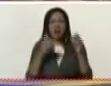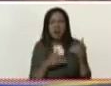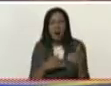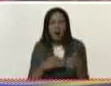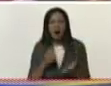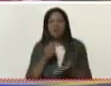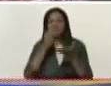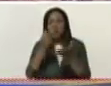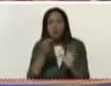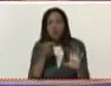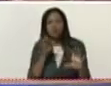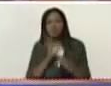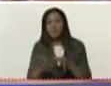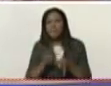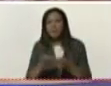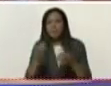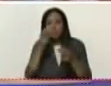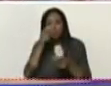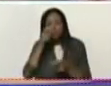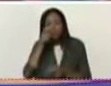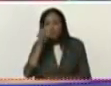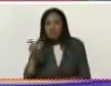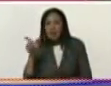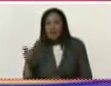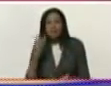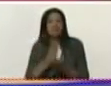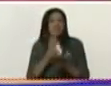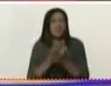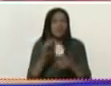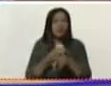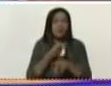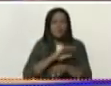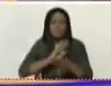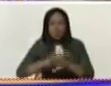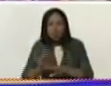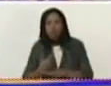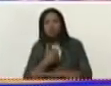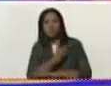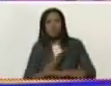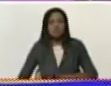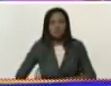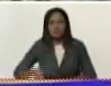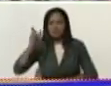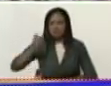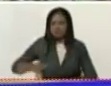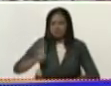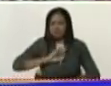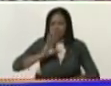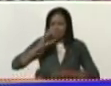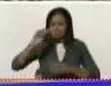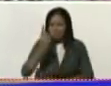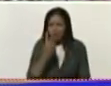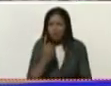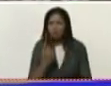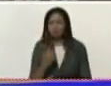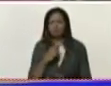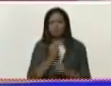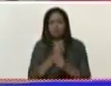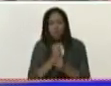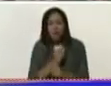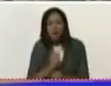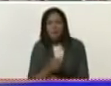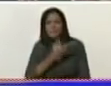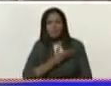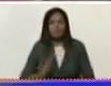bono, del Petro, pendiente de la gente, porque yo soy un presidente gente, soy un presidente obrero, soy